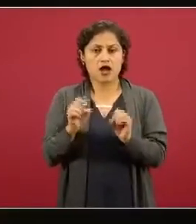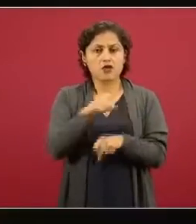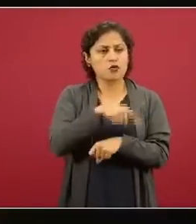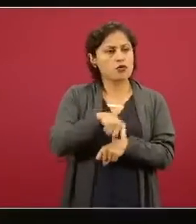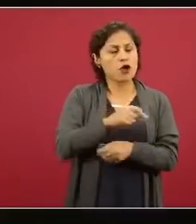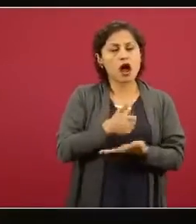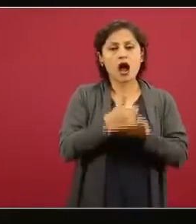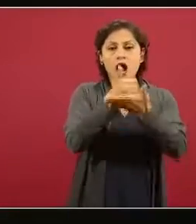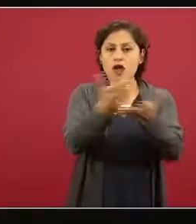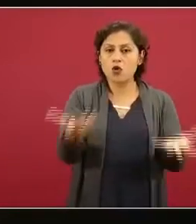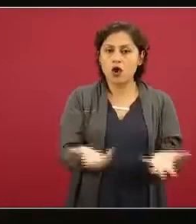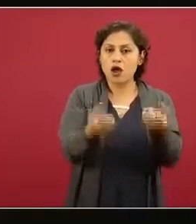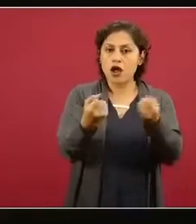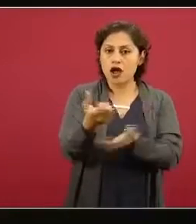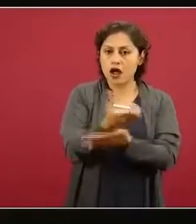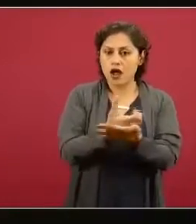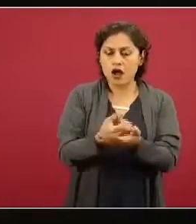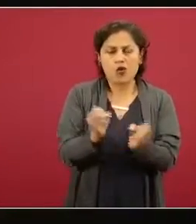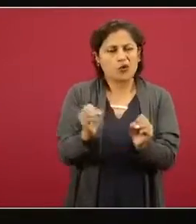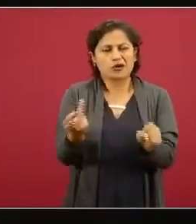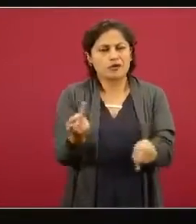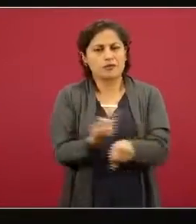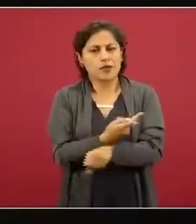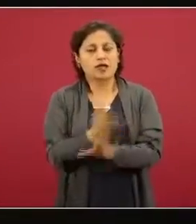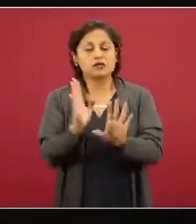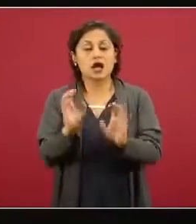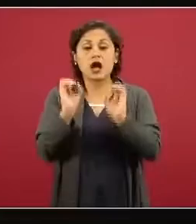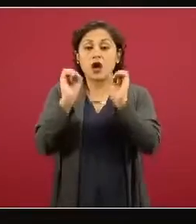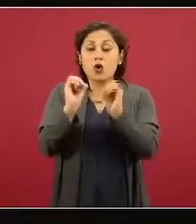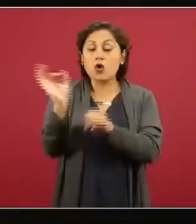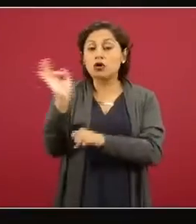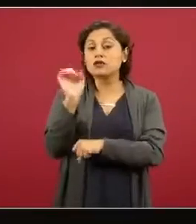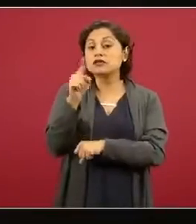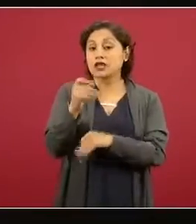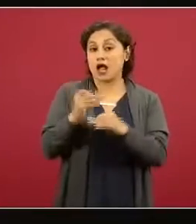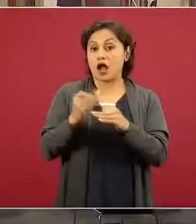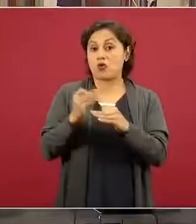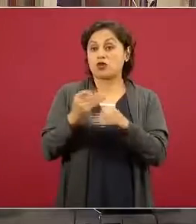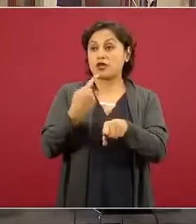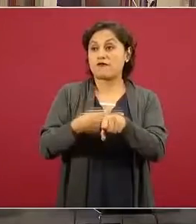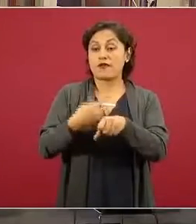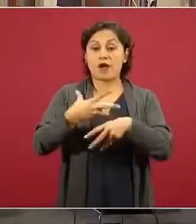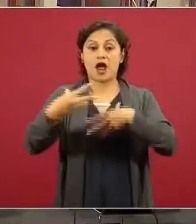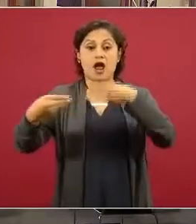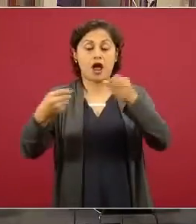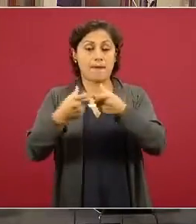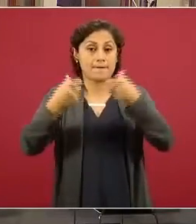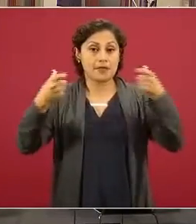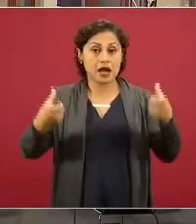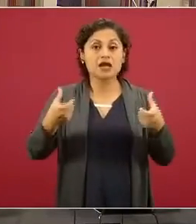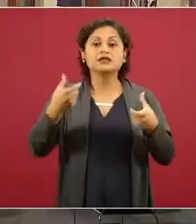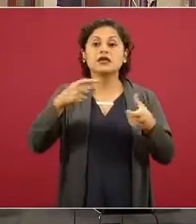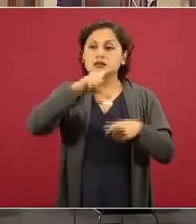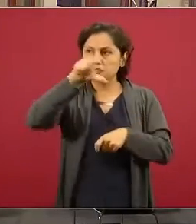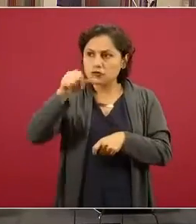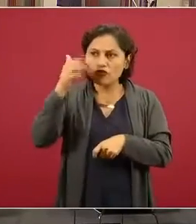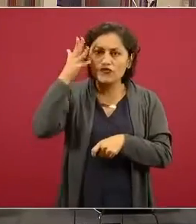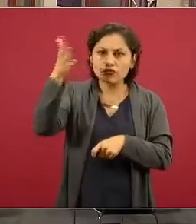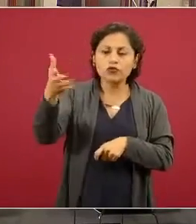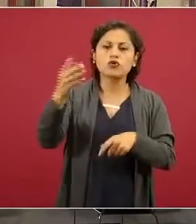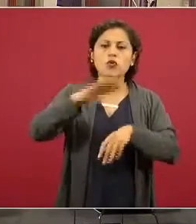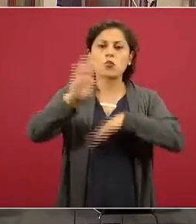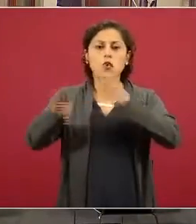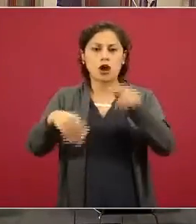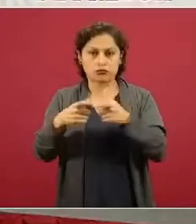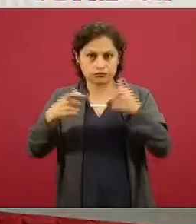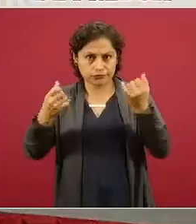debe esto, o si espera que dentro de las próximas semanas también las muertes empiecen a apuntar. Digo, esto es un buen punto, lo creo que lo comentó